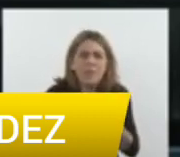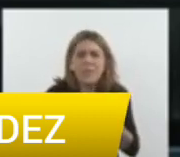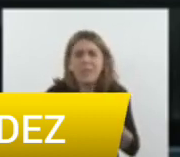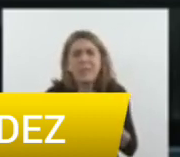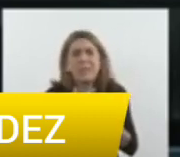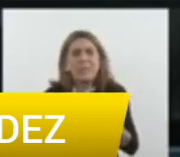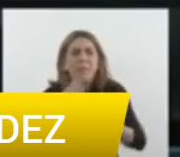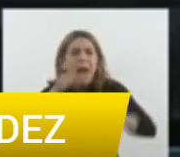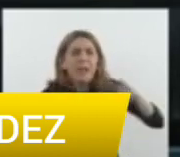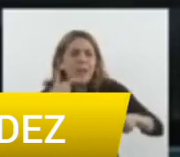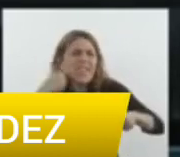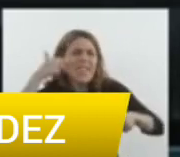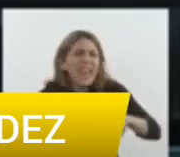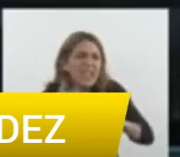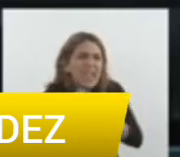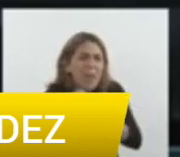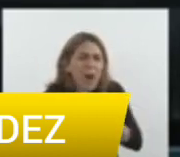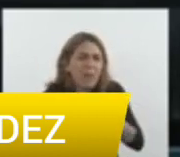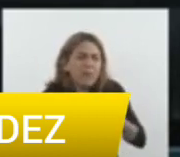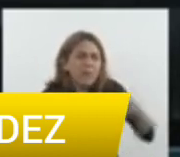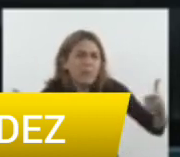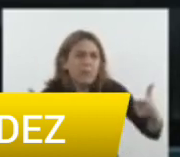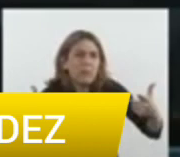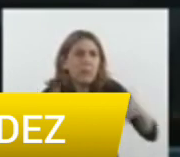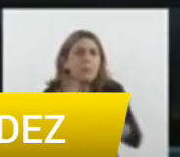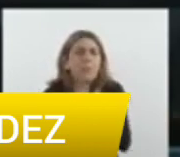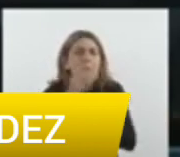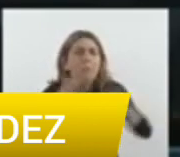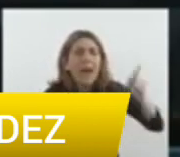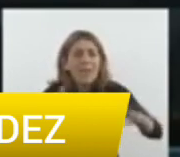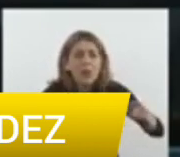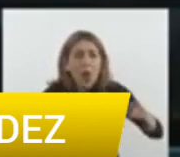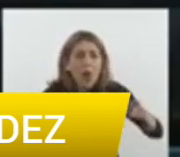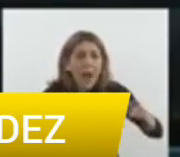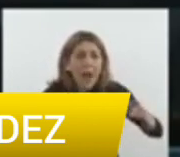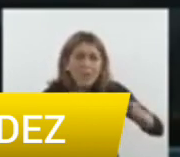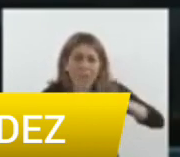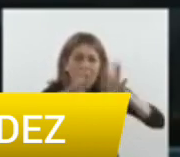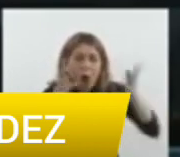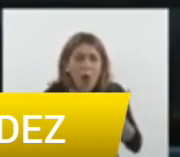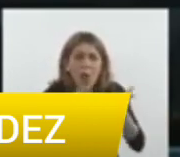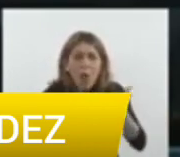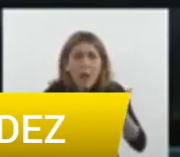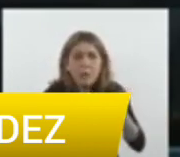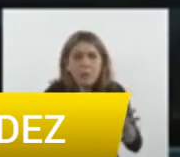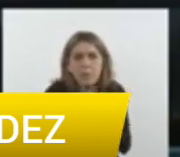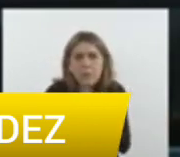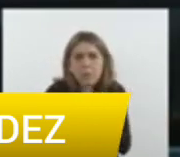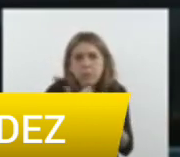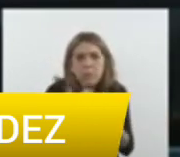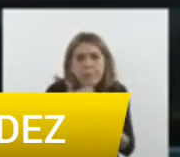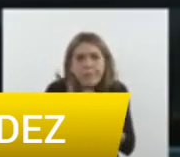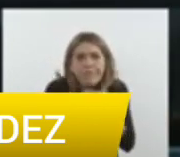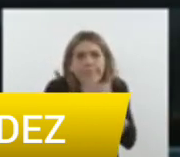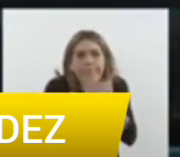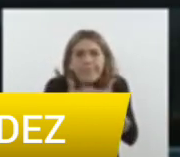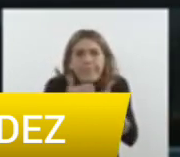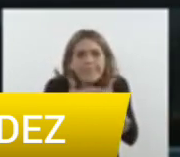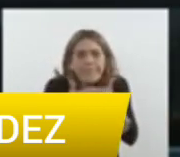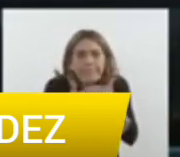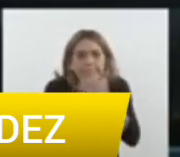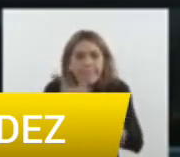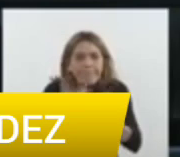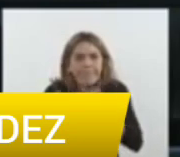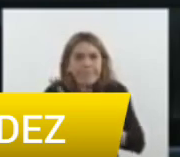trabajo, las necesidades de un mundo que lejos está de estar desarrollado. No hablo solamente